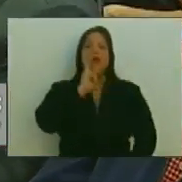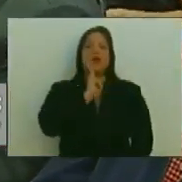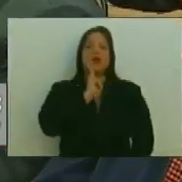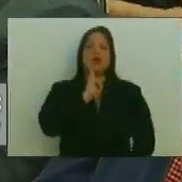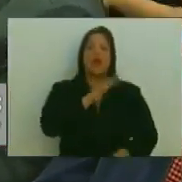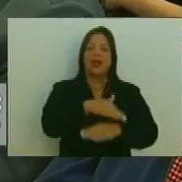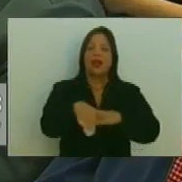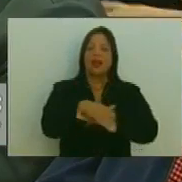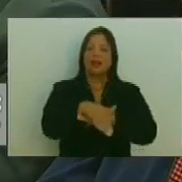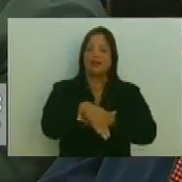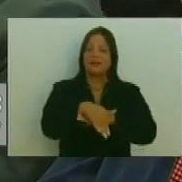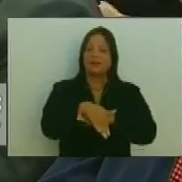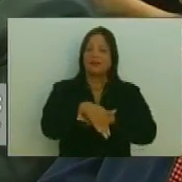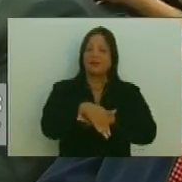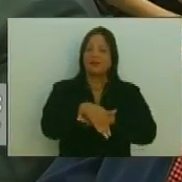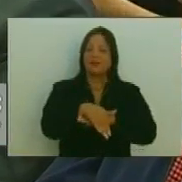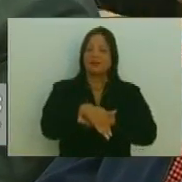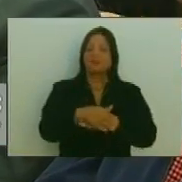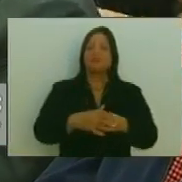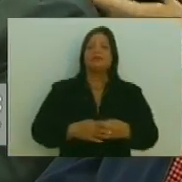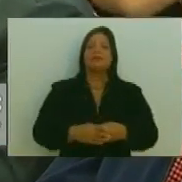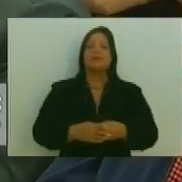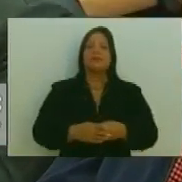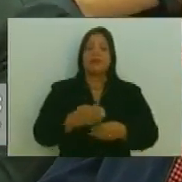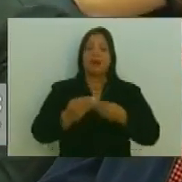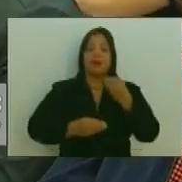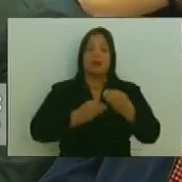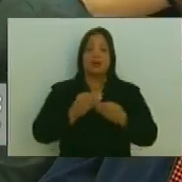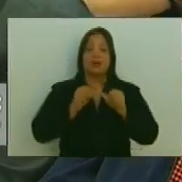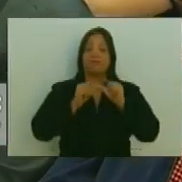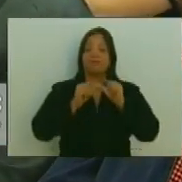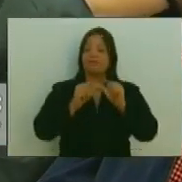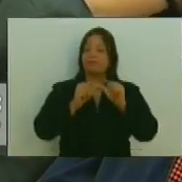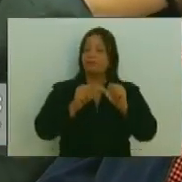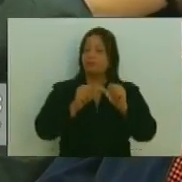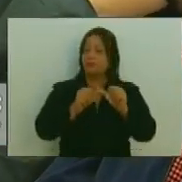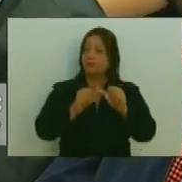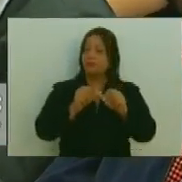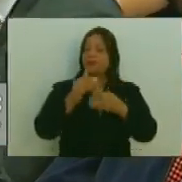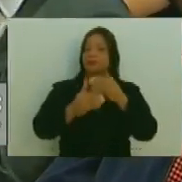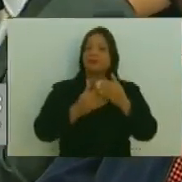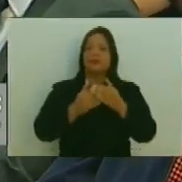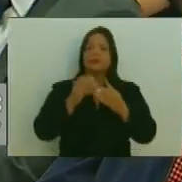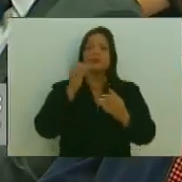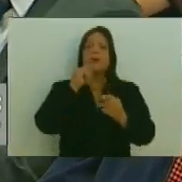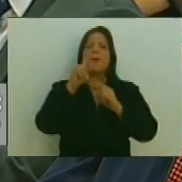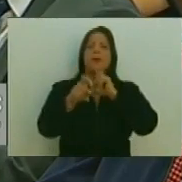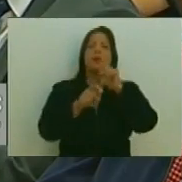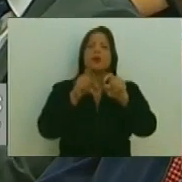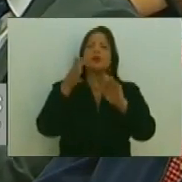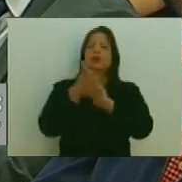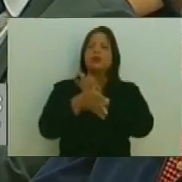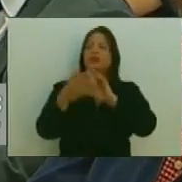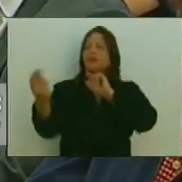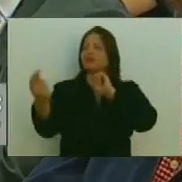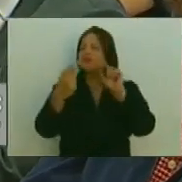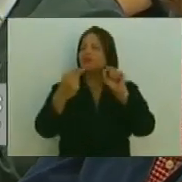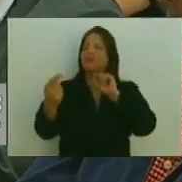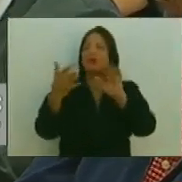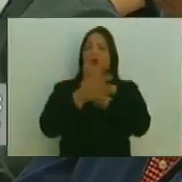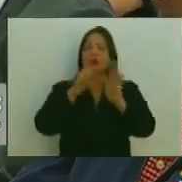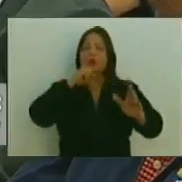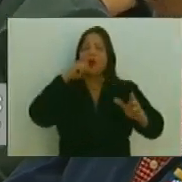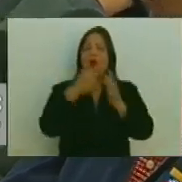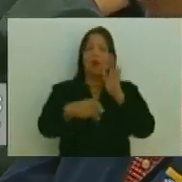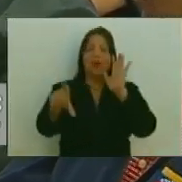de Caracas, en el cual se dará continuación al proceso de consulta del proyecto de ley contra el odio,